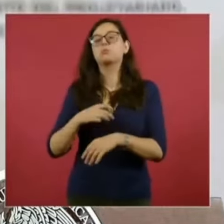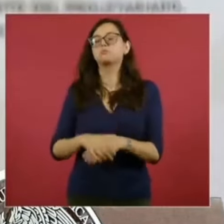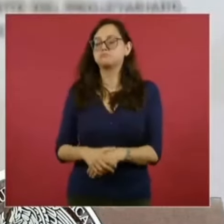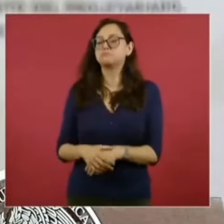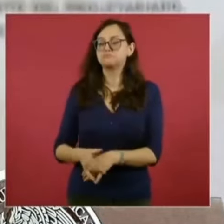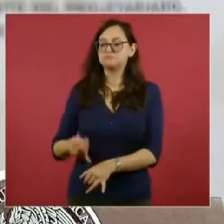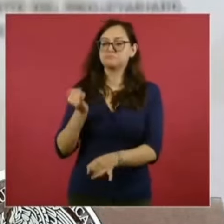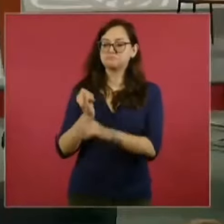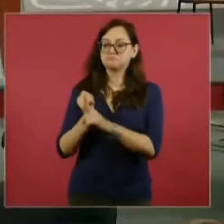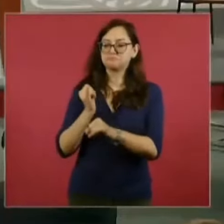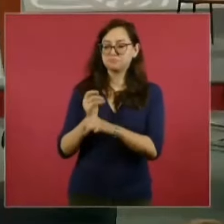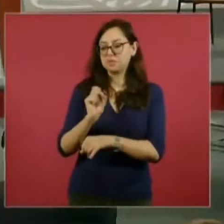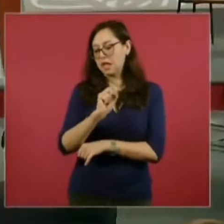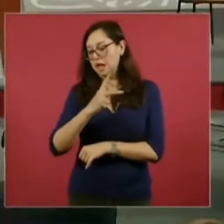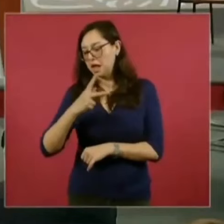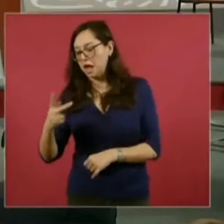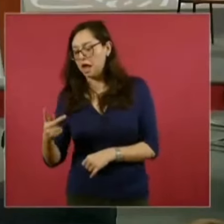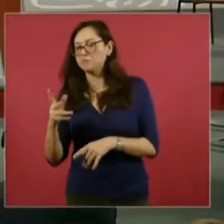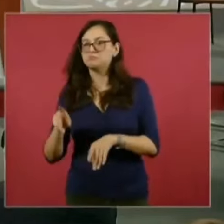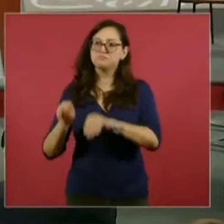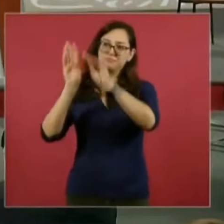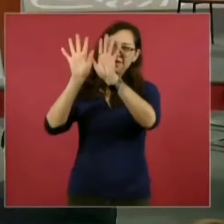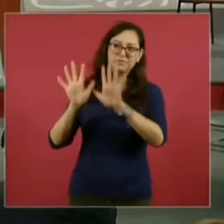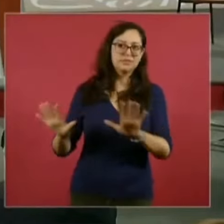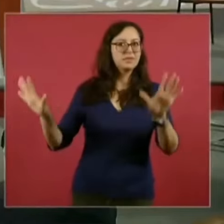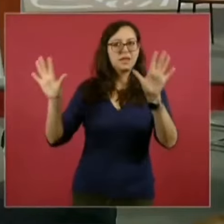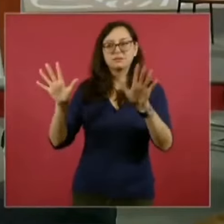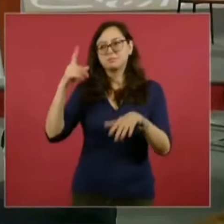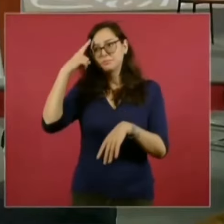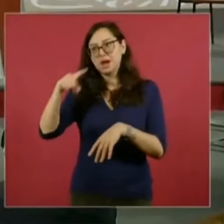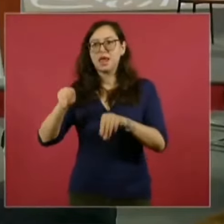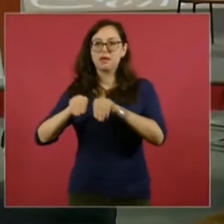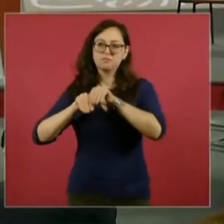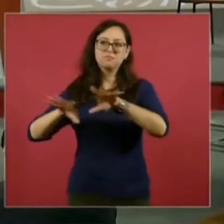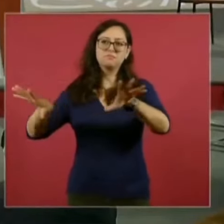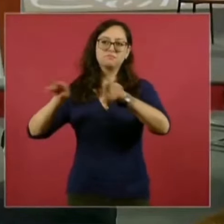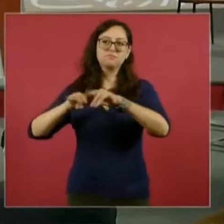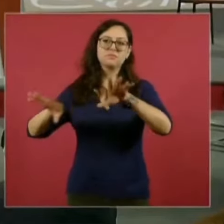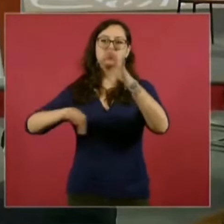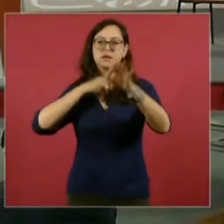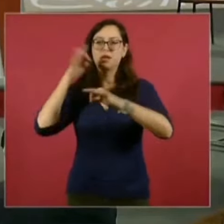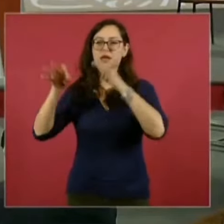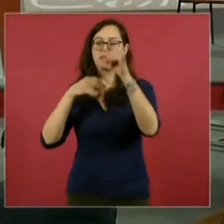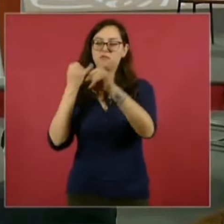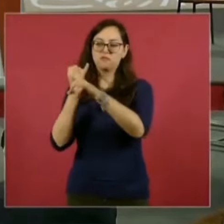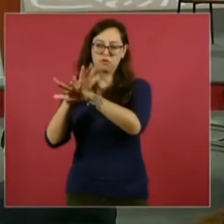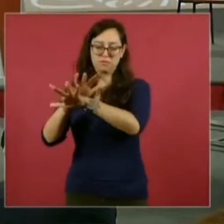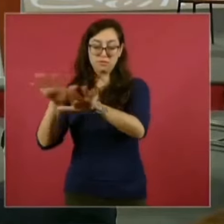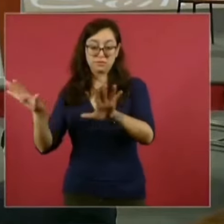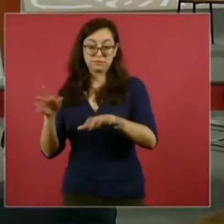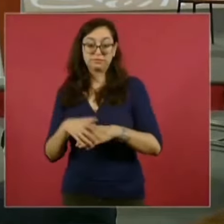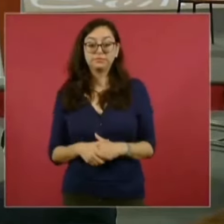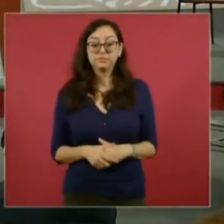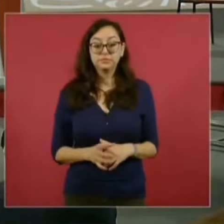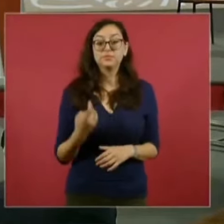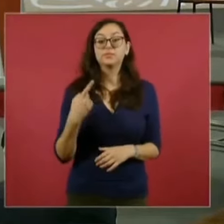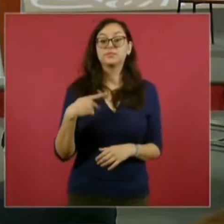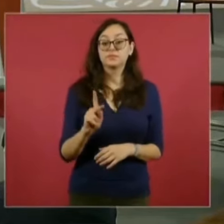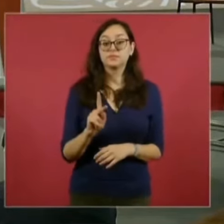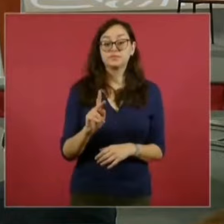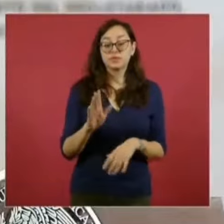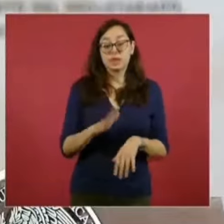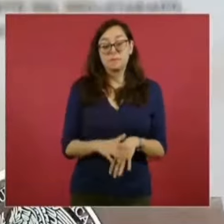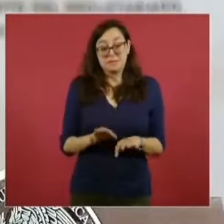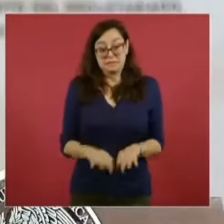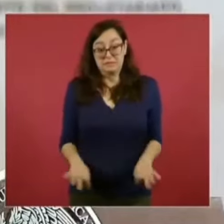plataformas digitales, benditas redes sociales. Pero lo más importante, las mañaneras también sirvieron para reivindicar